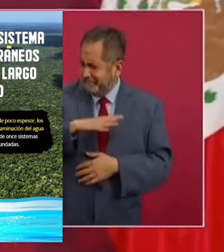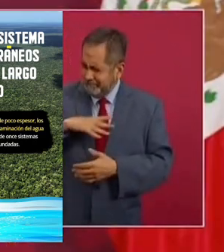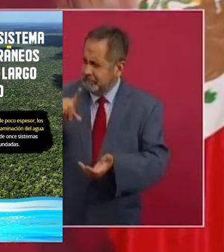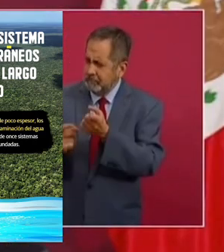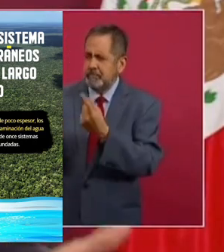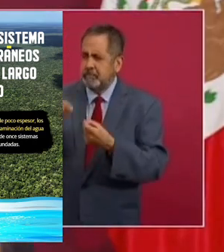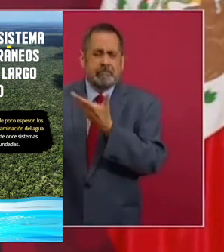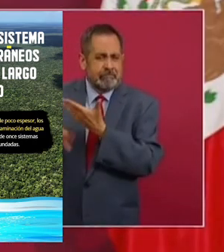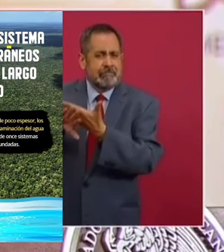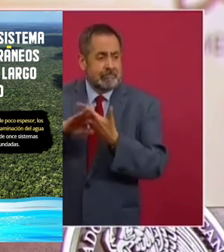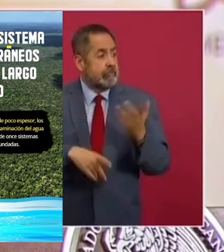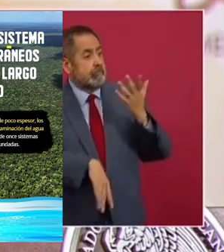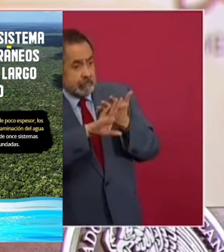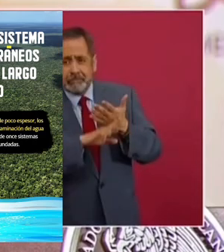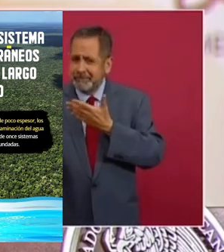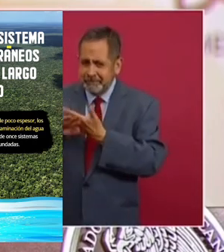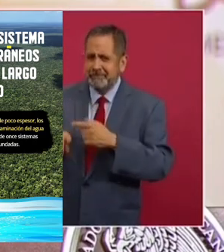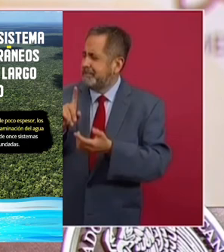y afuera.